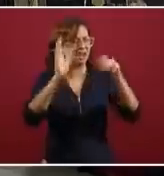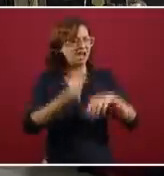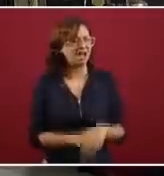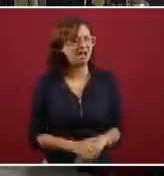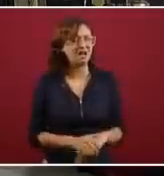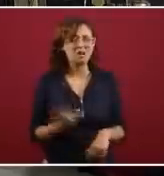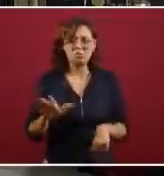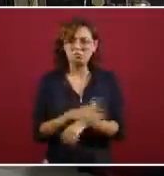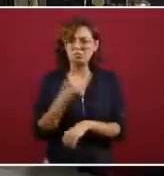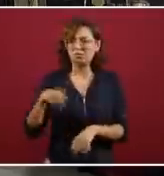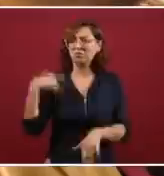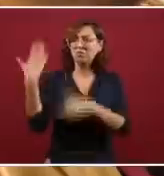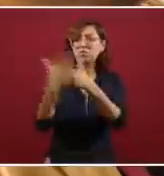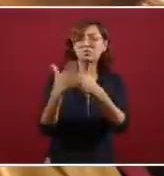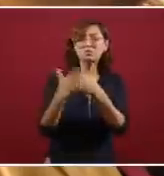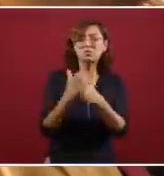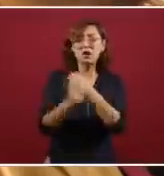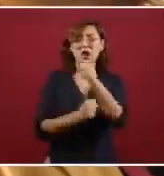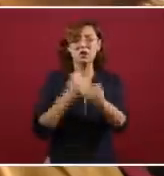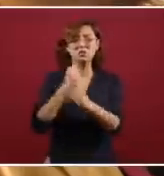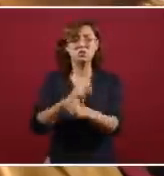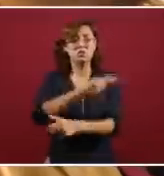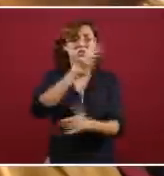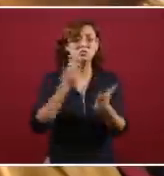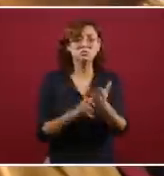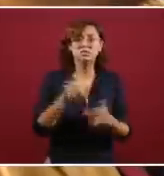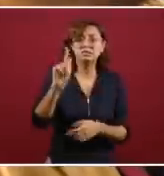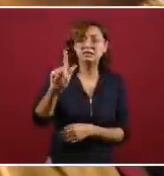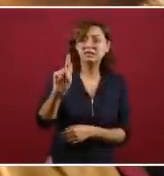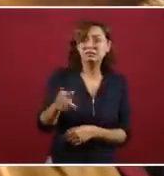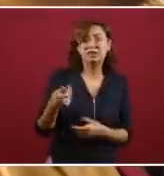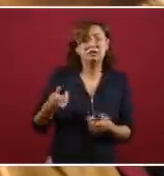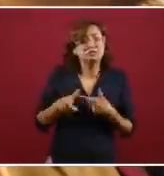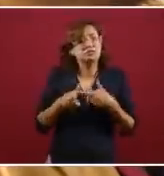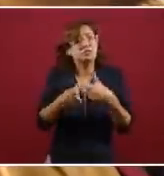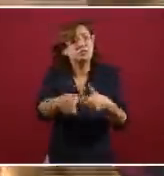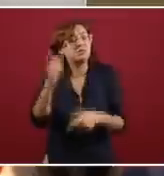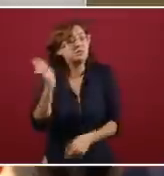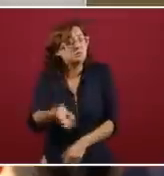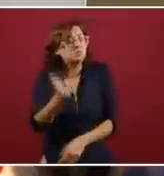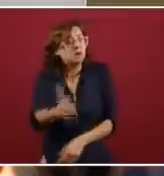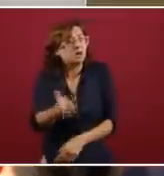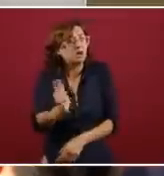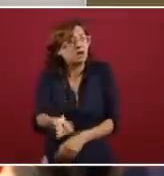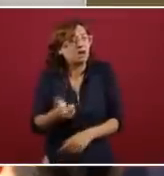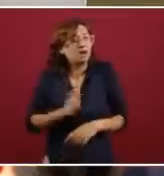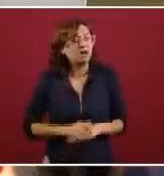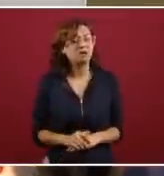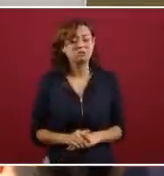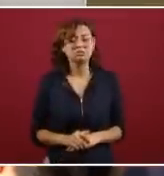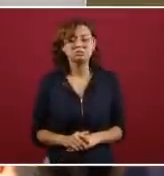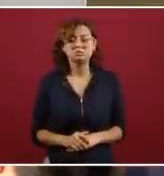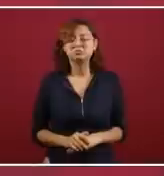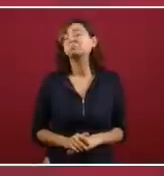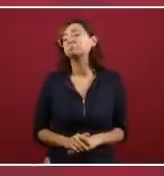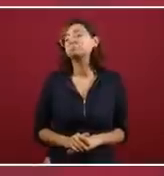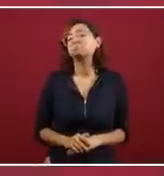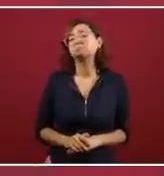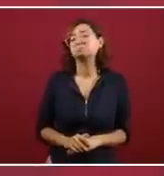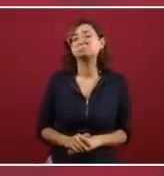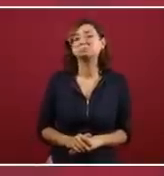en el 2070, pues van a pagar platos rotos. Sí, pero yo espero que se logre